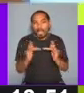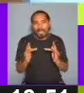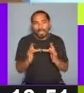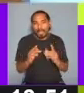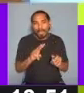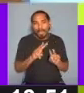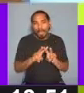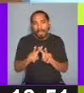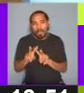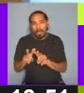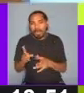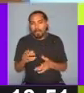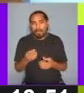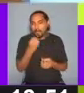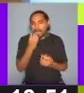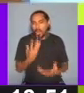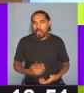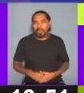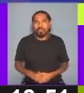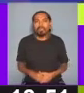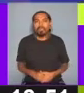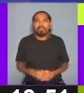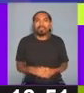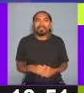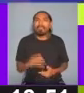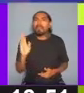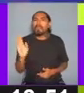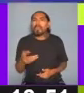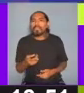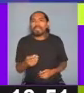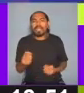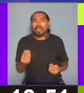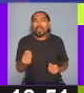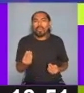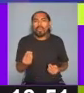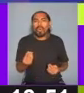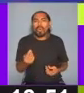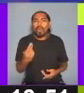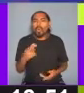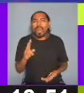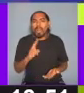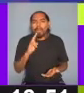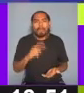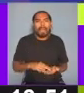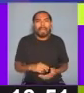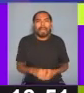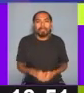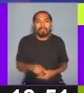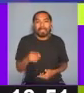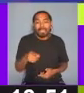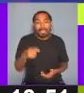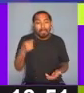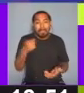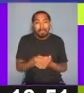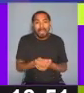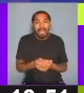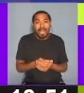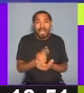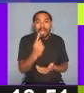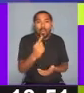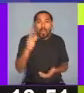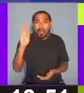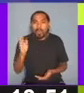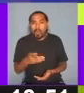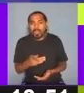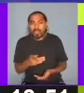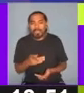qué porcentaje pagan? ¿Cuál es el pago a cuenta? En realidad, el pago a cuenta es un porcentaje de un 1% sobre cierta